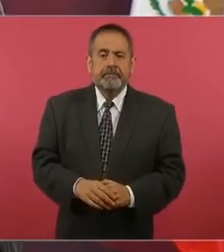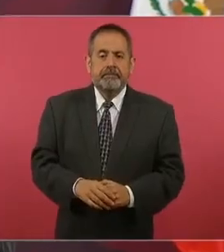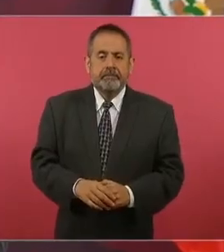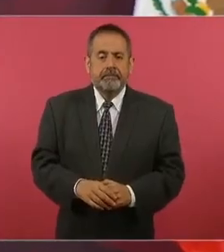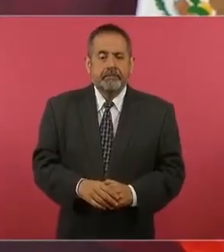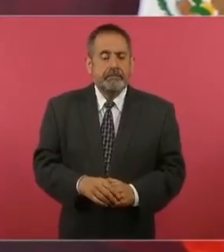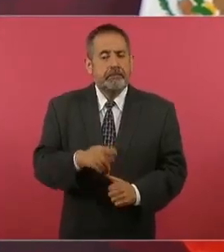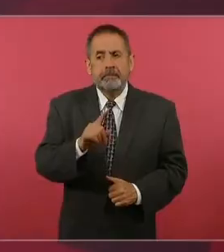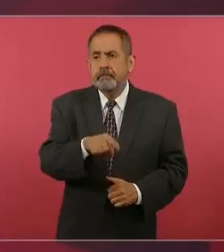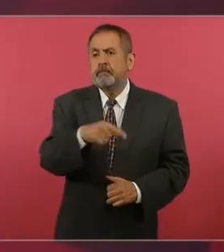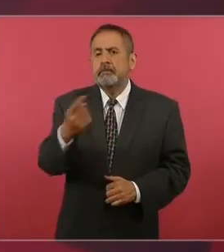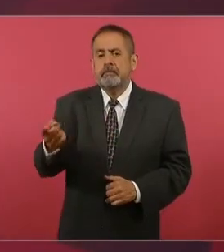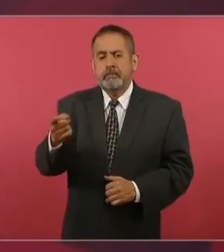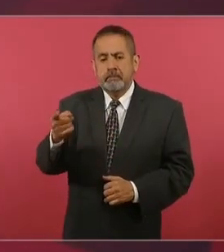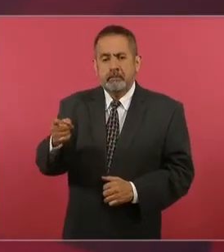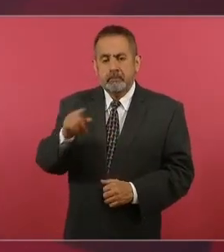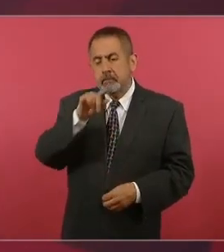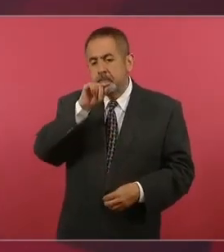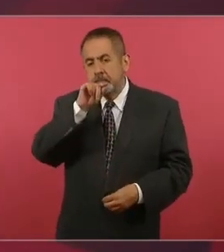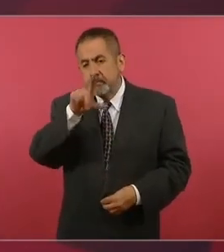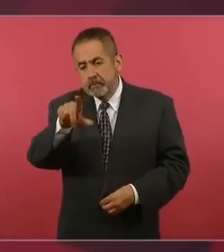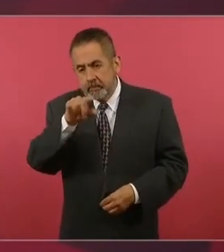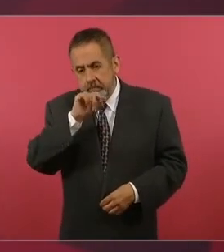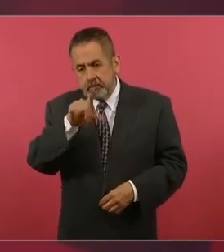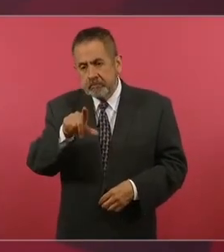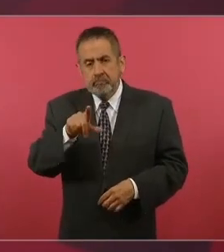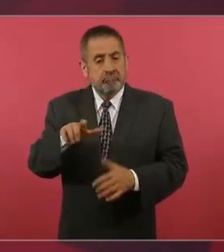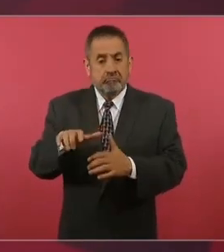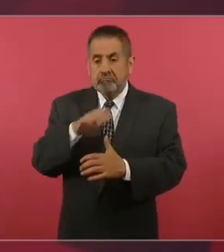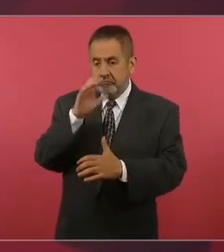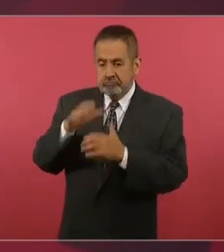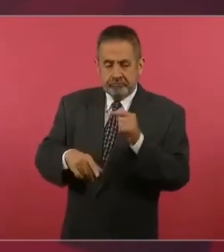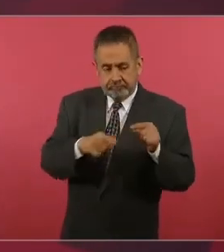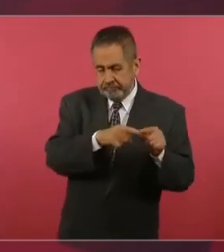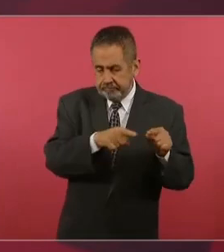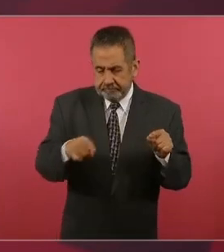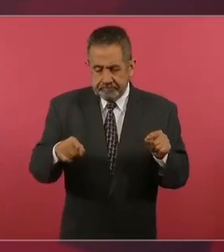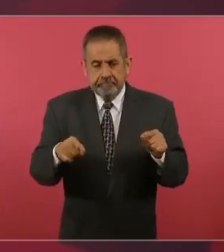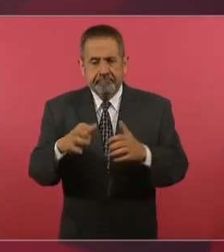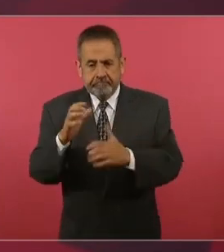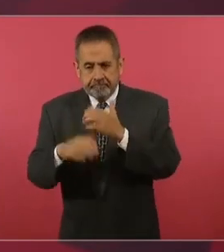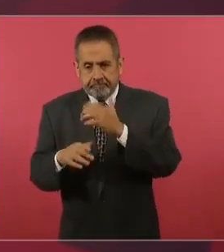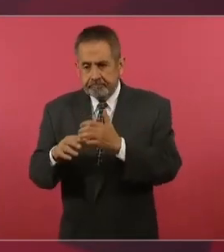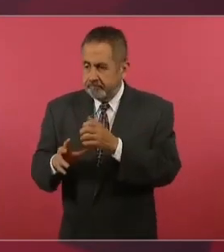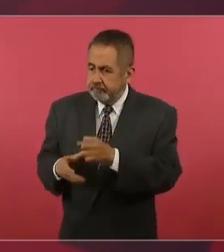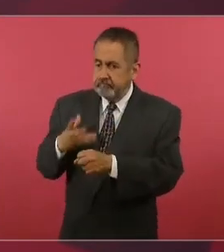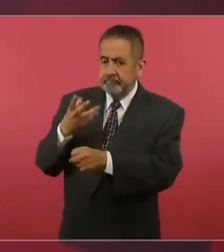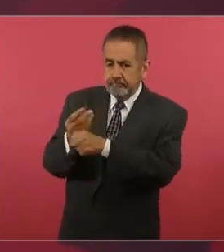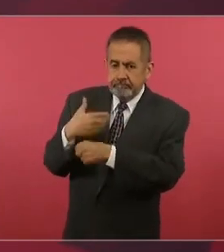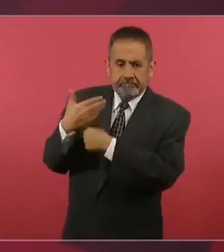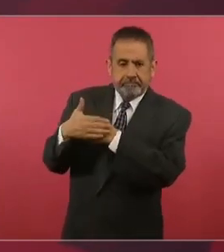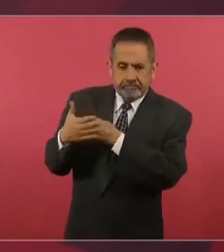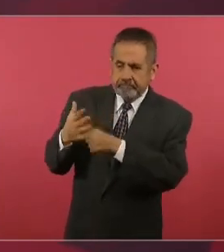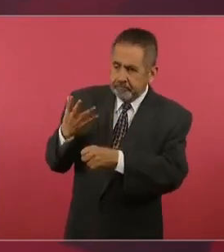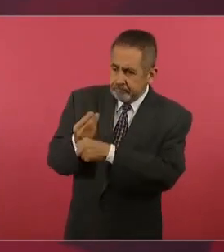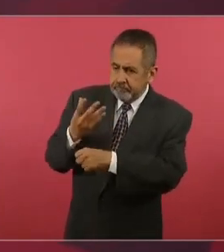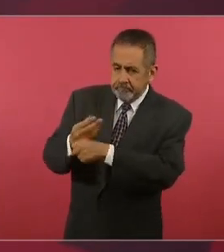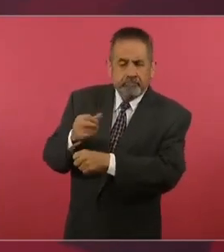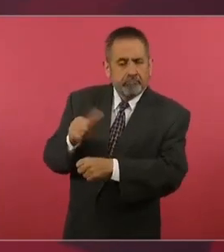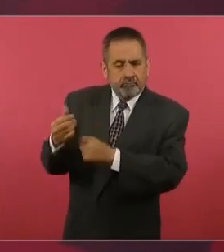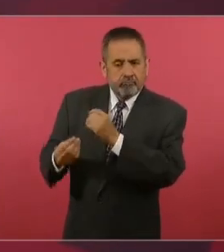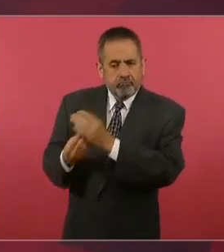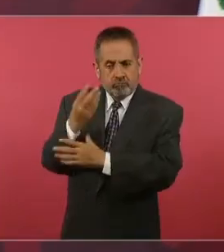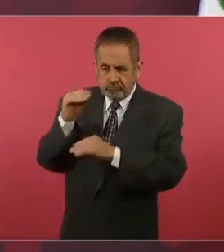En el caso de Jalisco ya se terminó un tren, está en construcción otro que